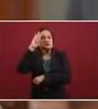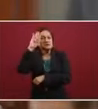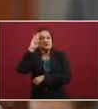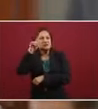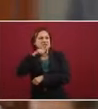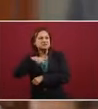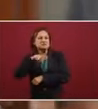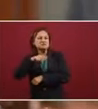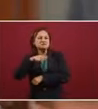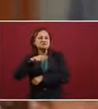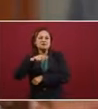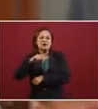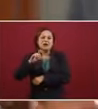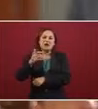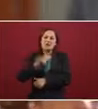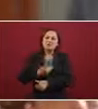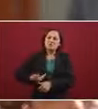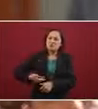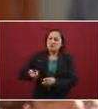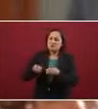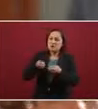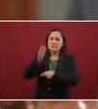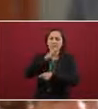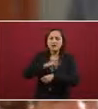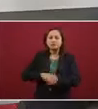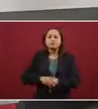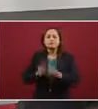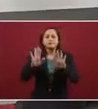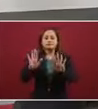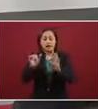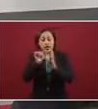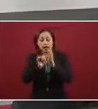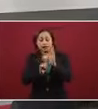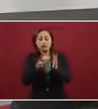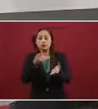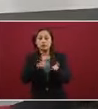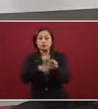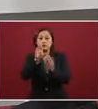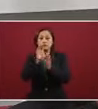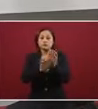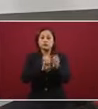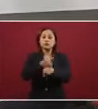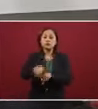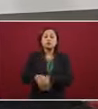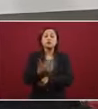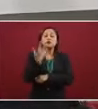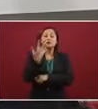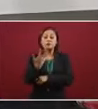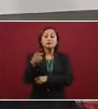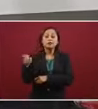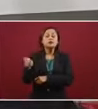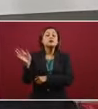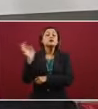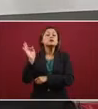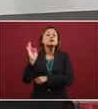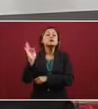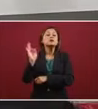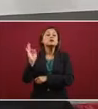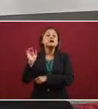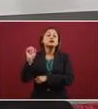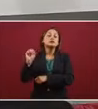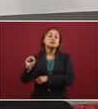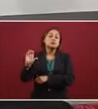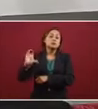del artículo 105 constitucional, y que seguramente tendrá un desahogo en la segunda sala de la Suprema Corte de